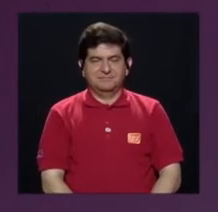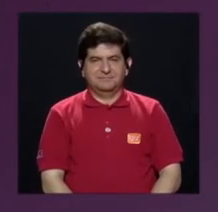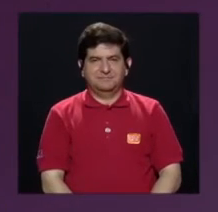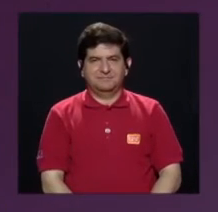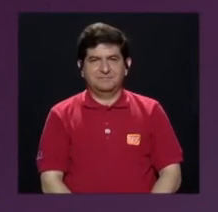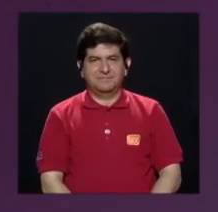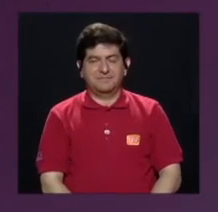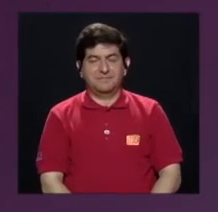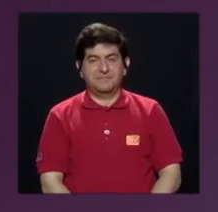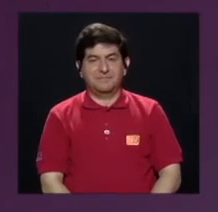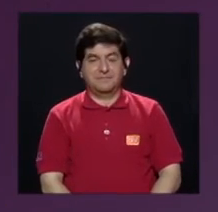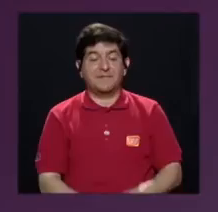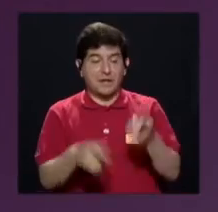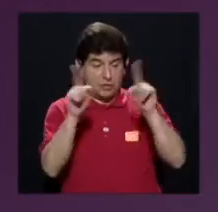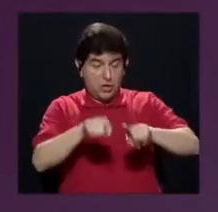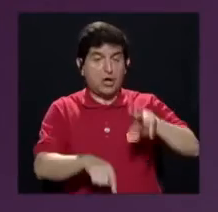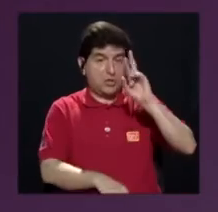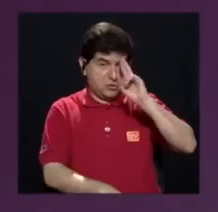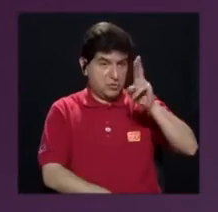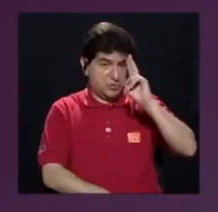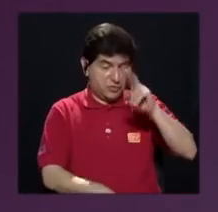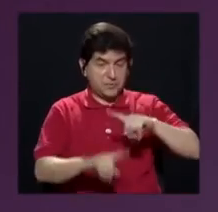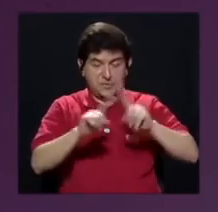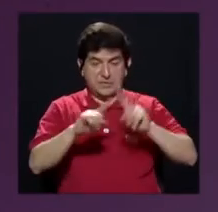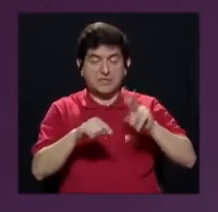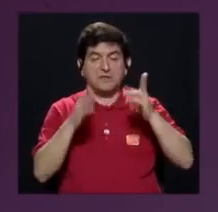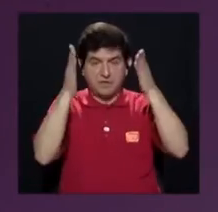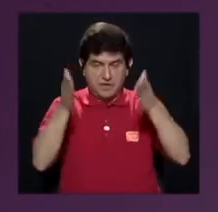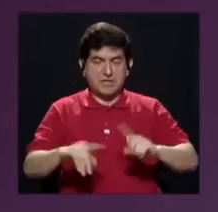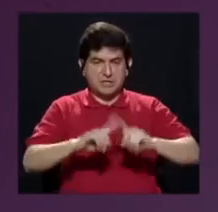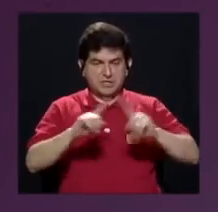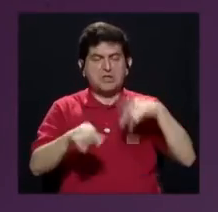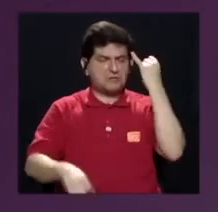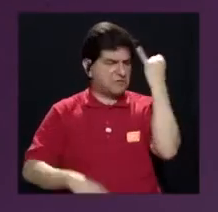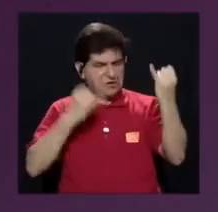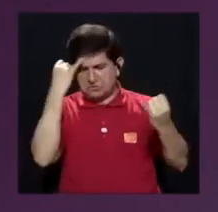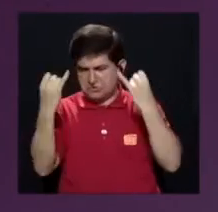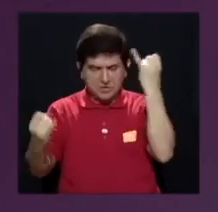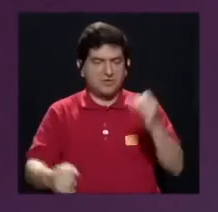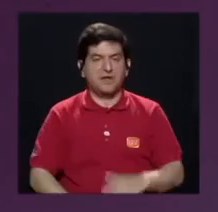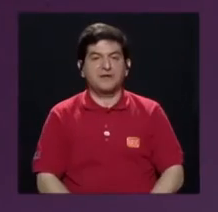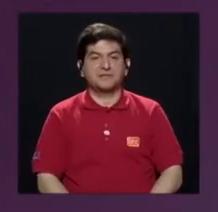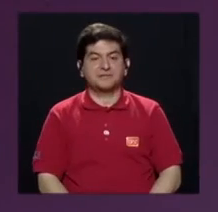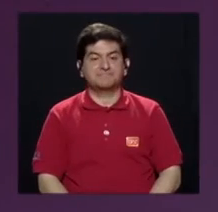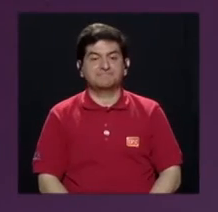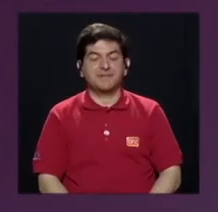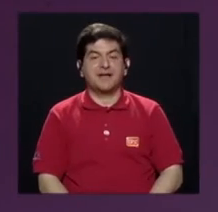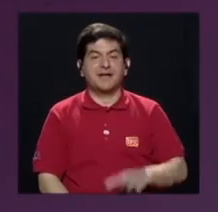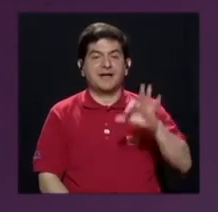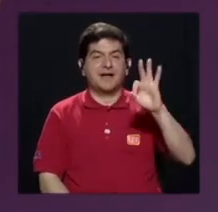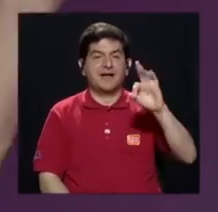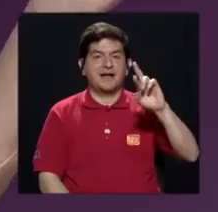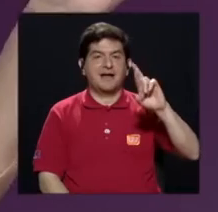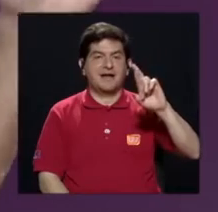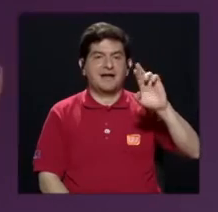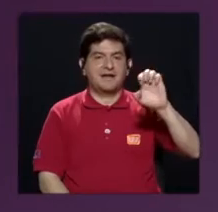de hecho esto es muy reconocido por todos los colegas de las distintas tendencias, hay que reconocer a Freud que